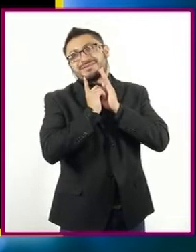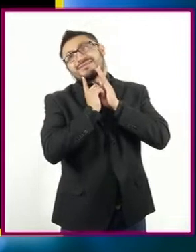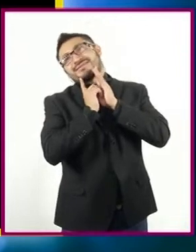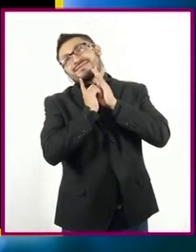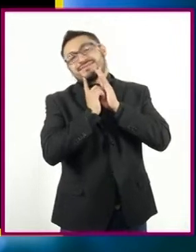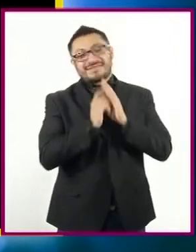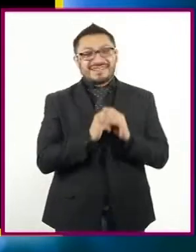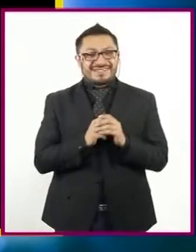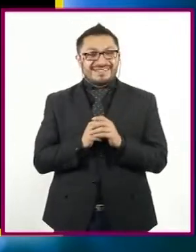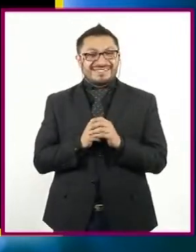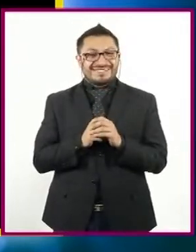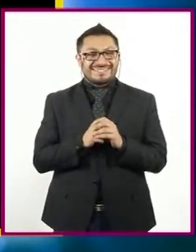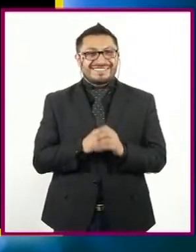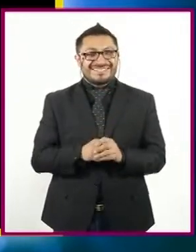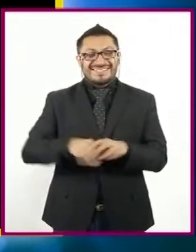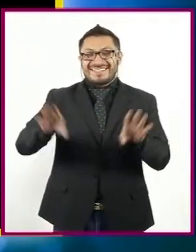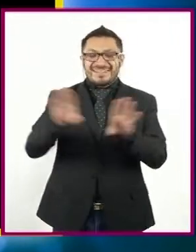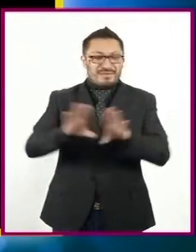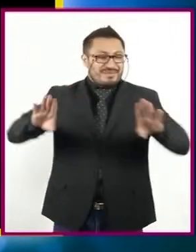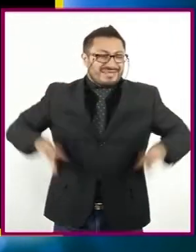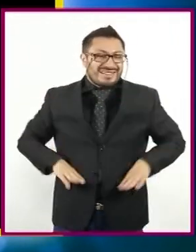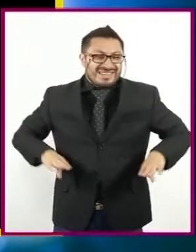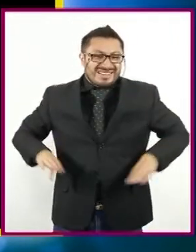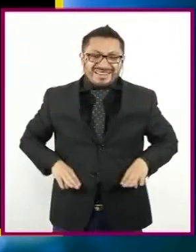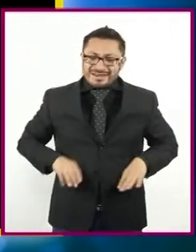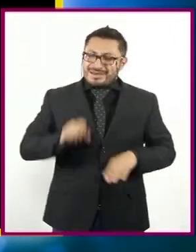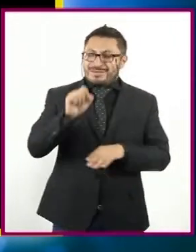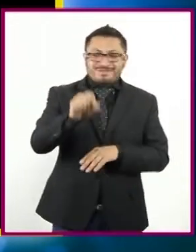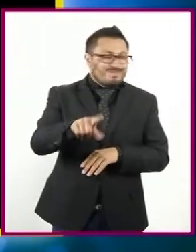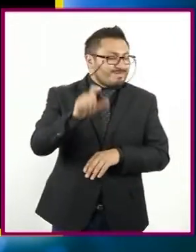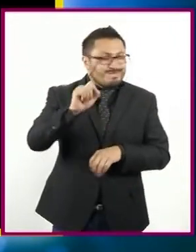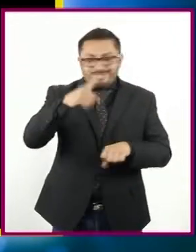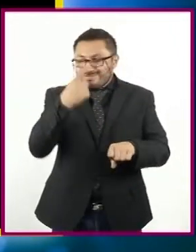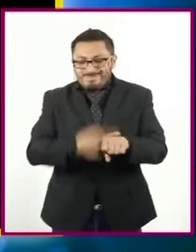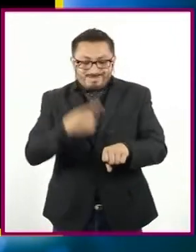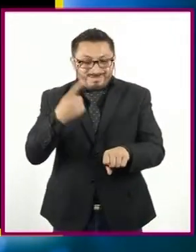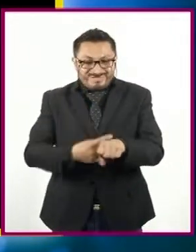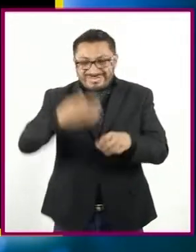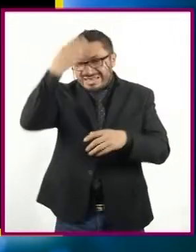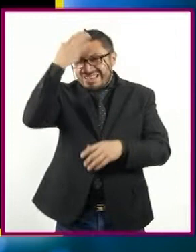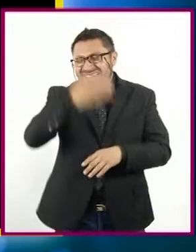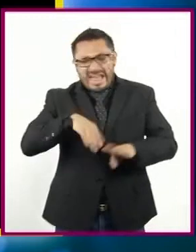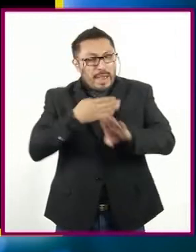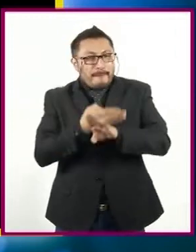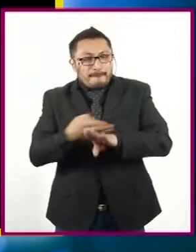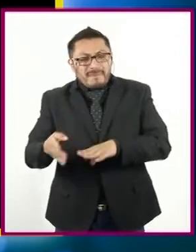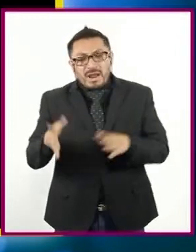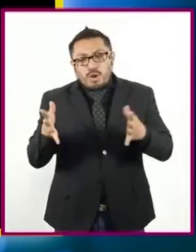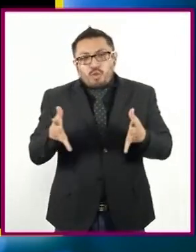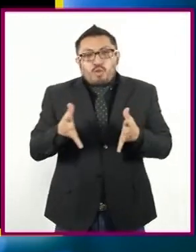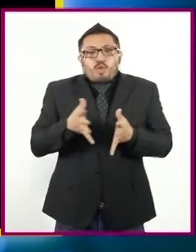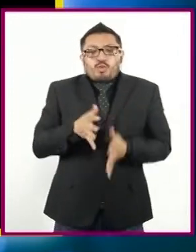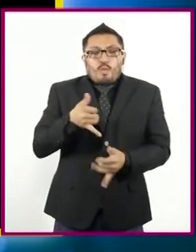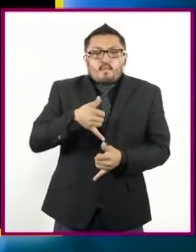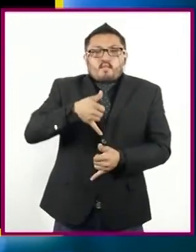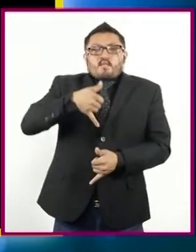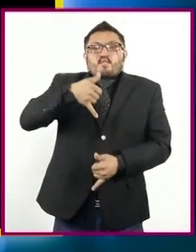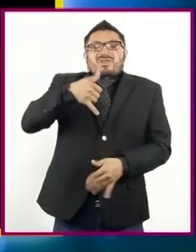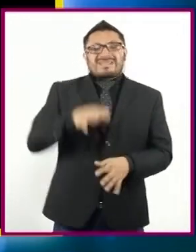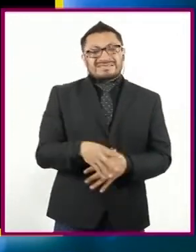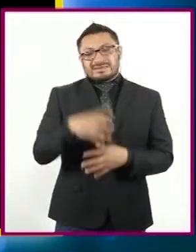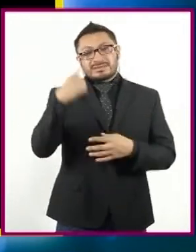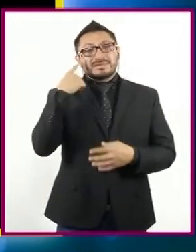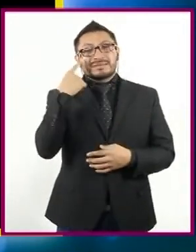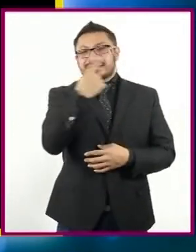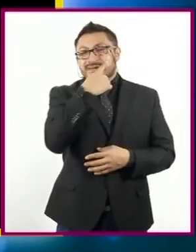atrás, mostrando los rasgos típicos del tuberculoso: un rostro pálido y delgado, extrema palidez y la mirada